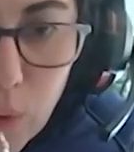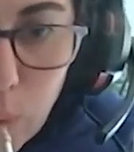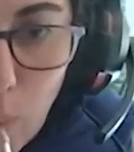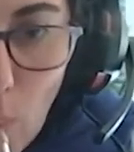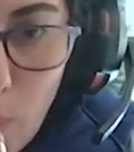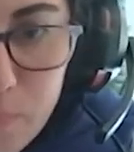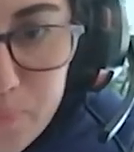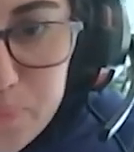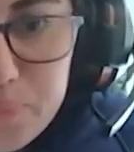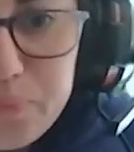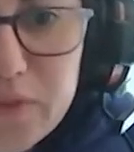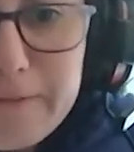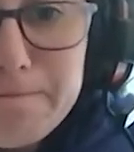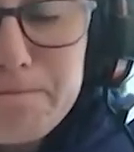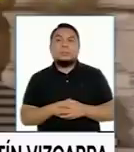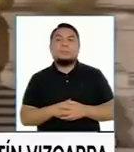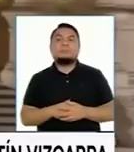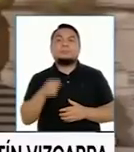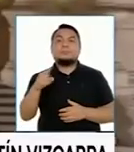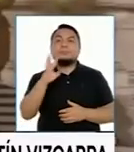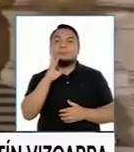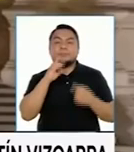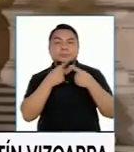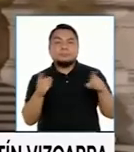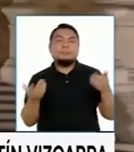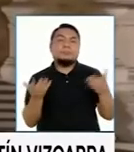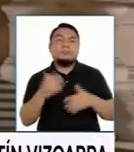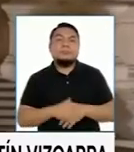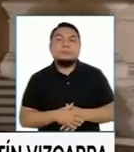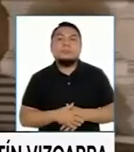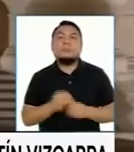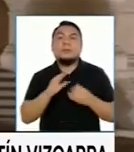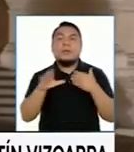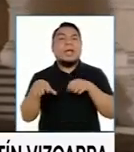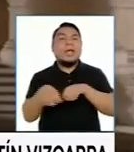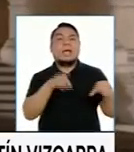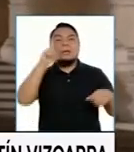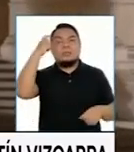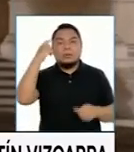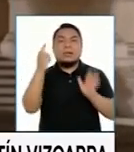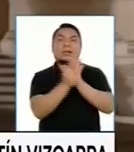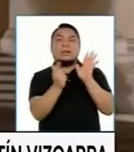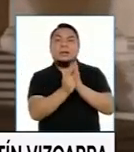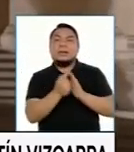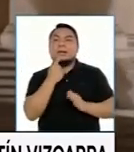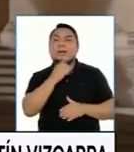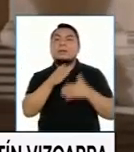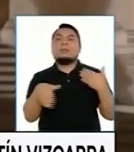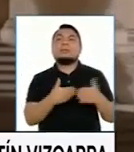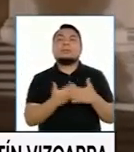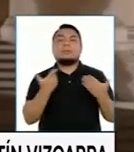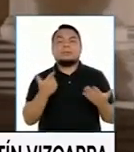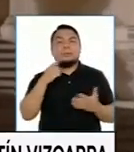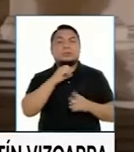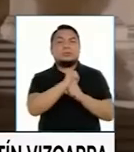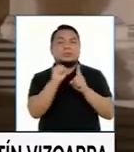escenario además donde el Tribunal Constitucional, que es nuestra mayor corte en términos de interpretación de la Constitución,